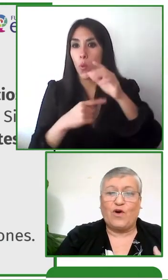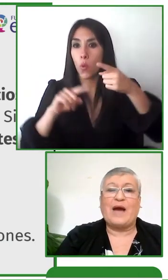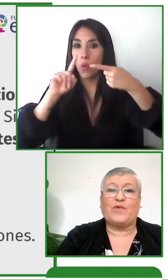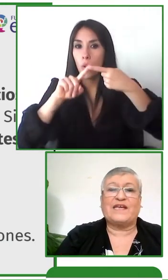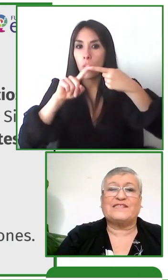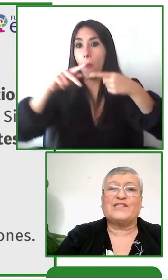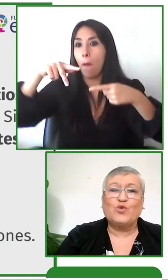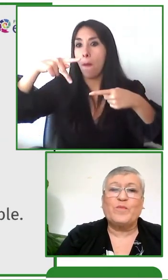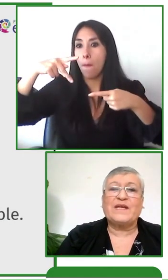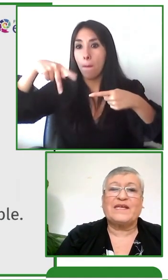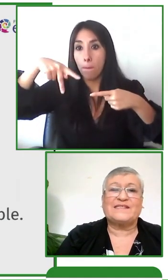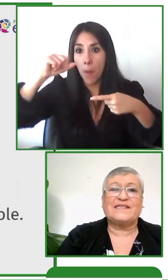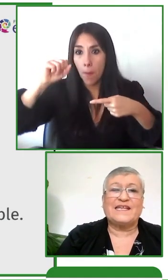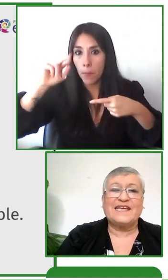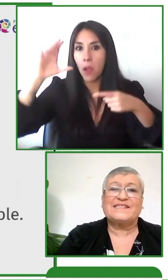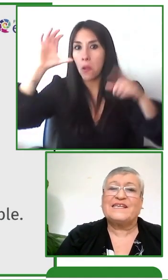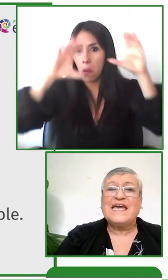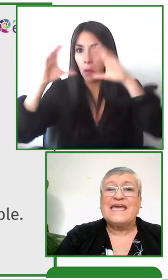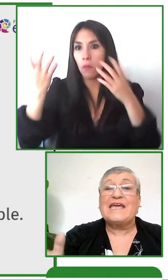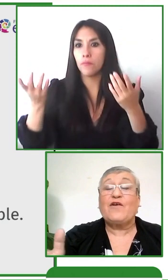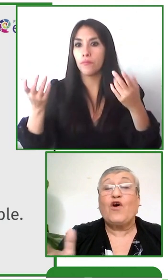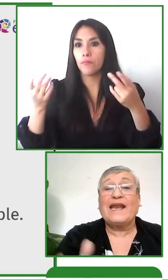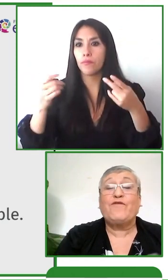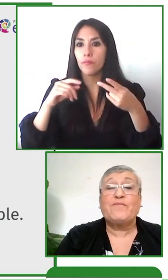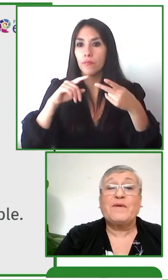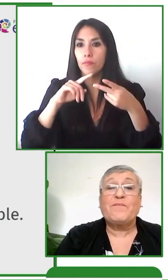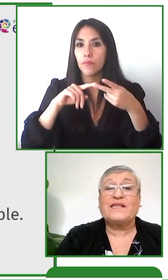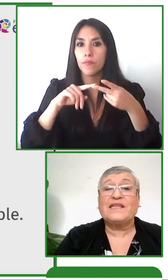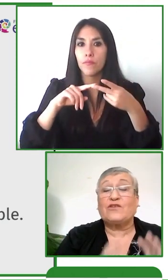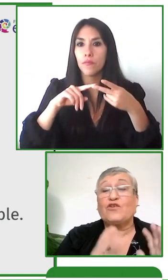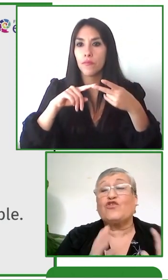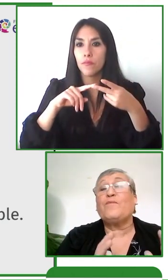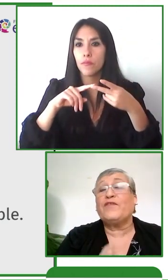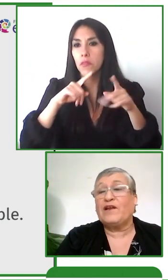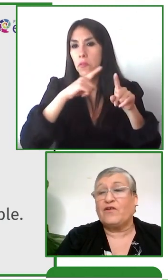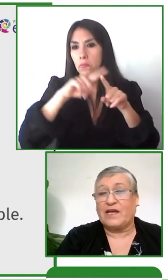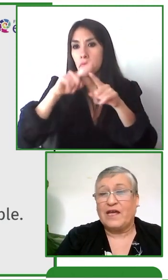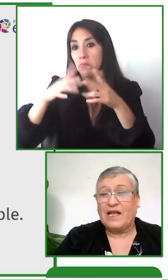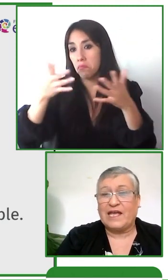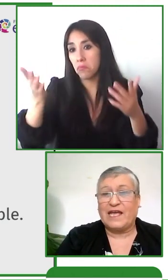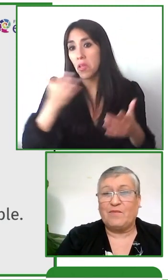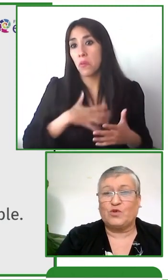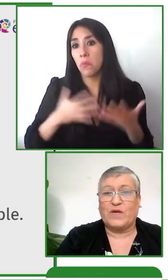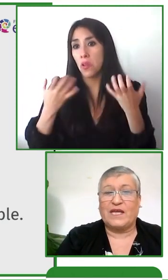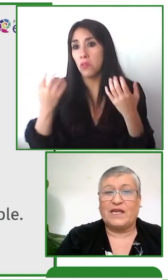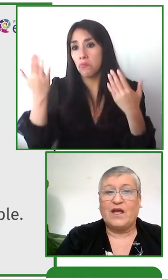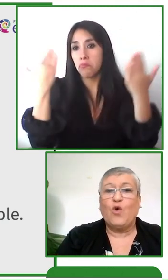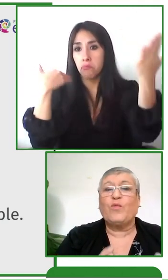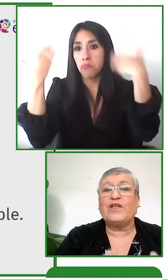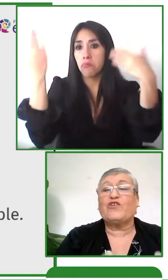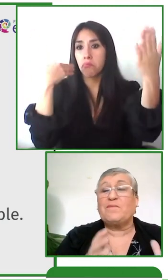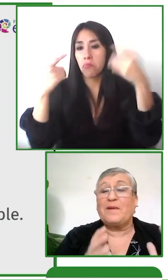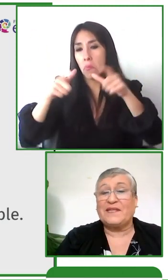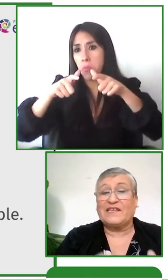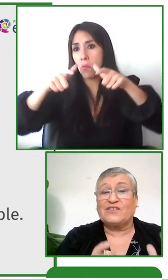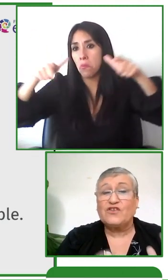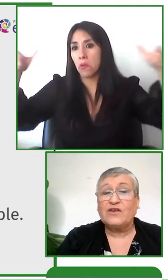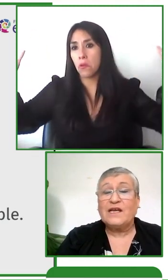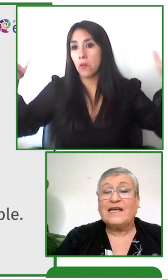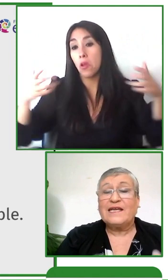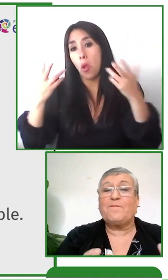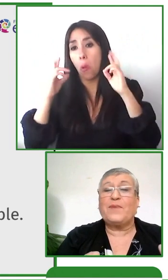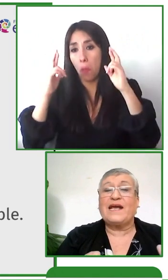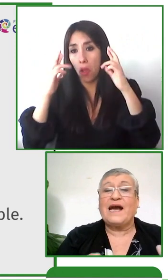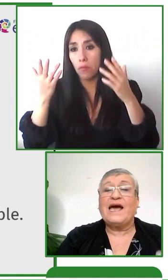Eso buscamos, que se sumen, que se interesen y que ojalá formen parte de estos dos modelos que les queremos sugerir. Un modelo de